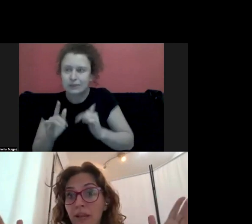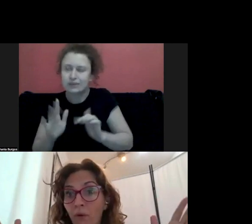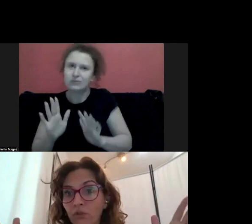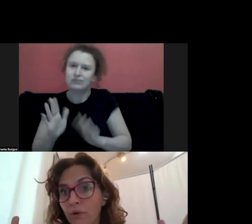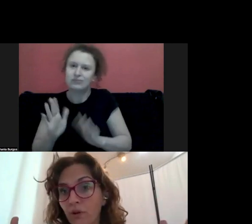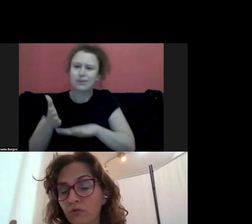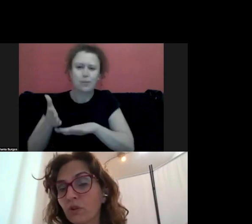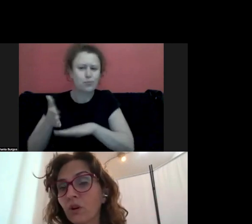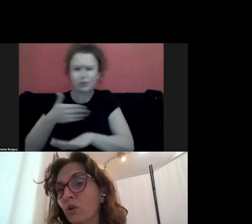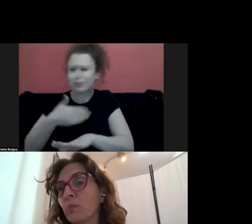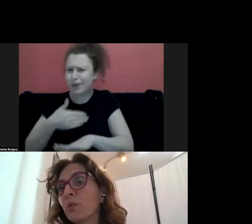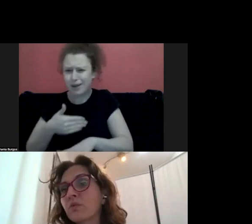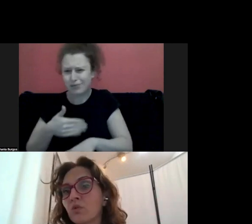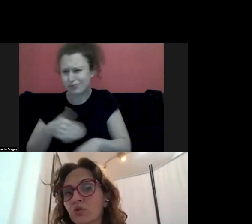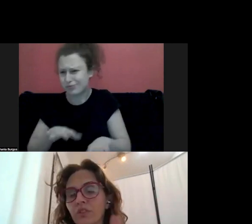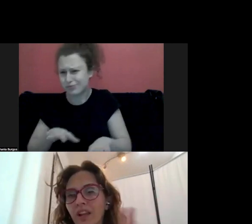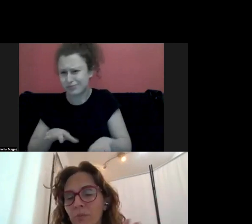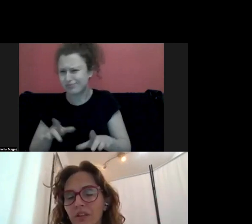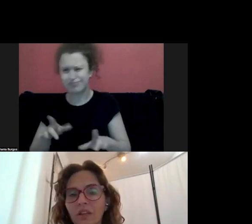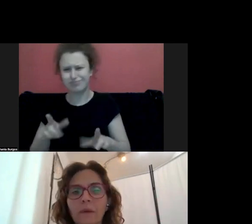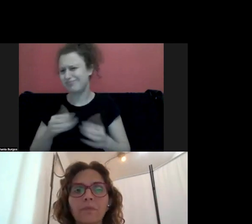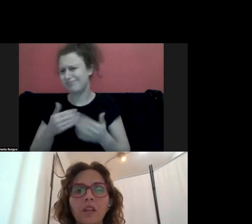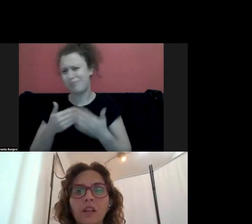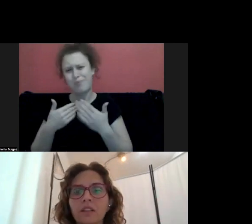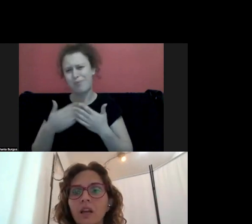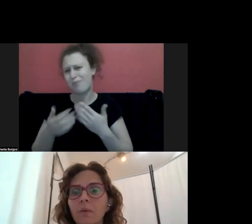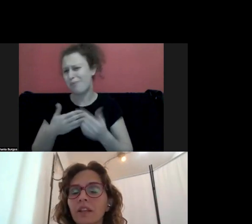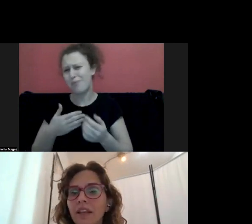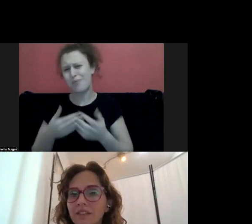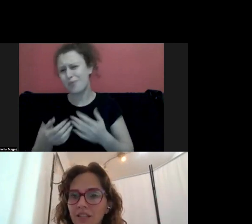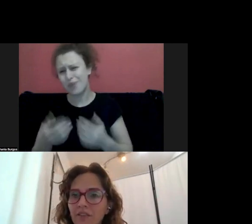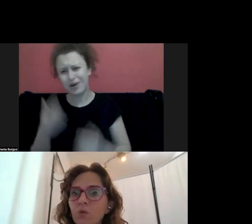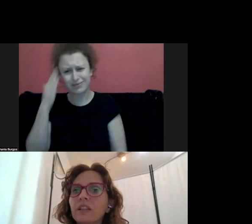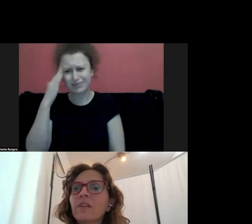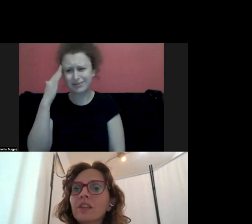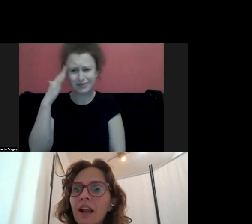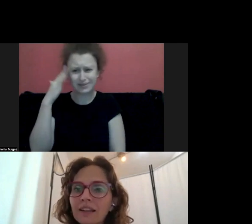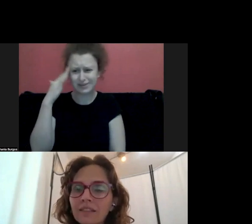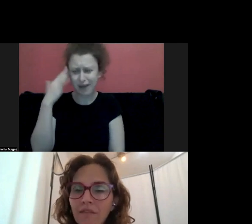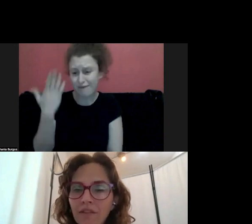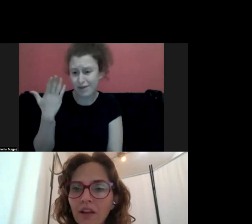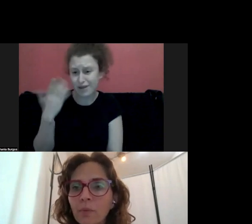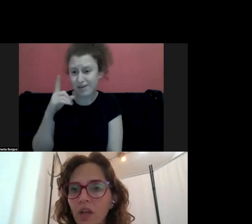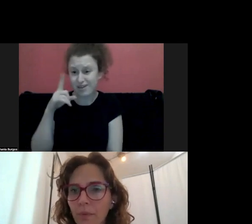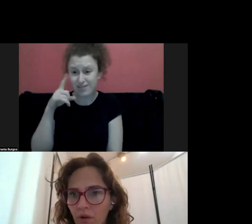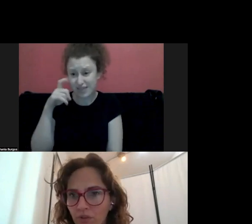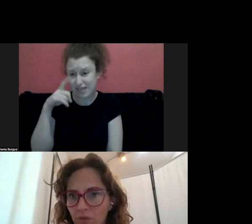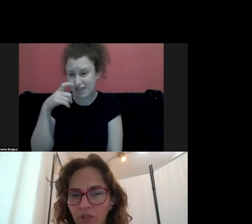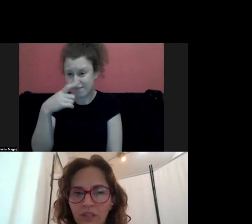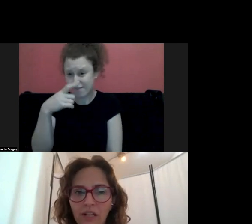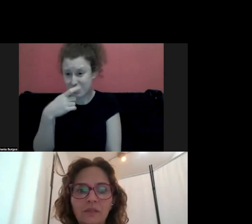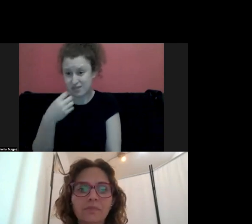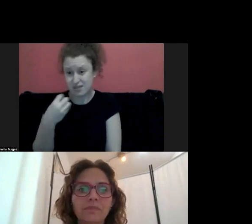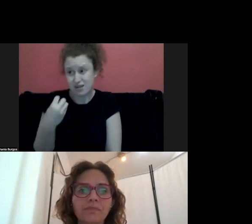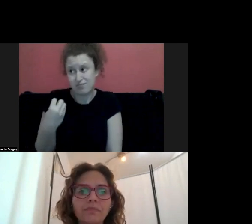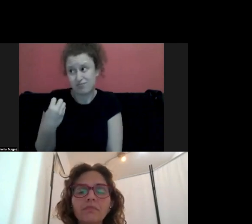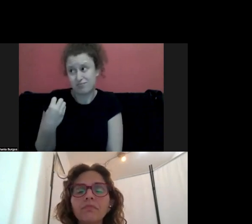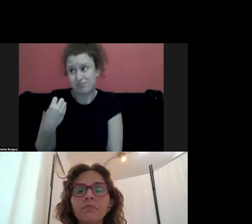con bebé neurotípico. No podemos realmente saber en esas dificultades de la lactancia que puede haber un autismo